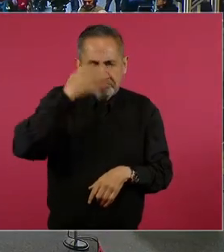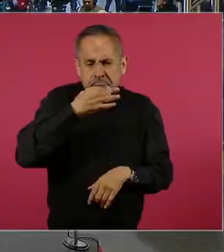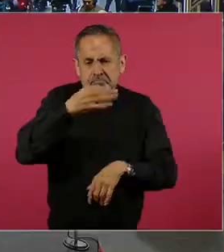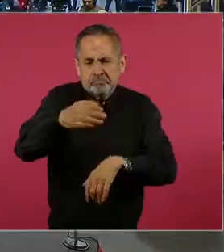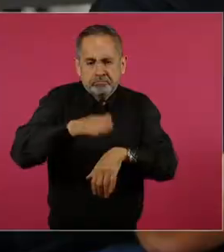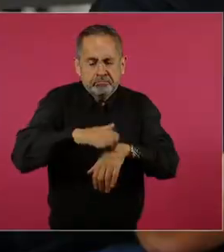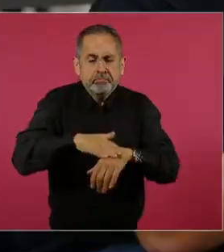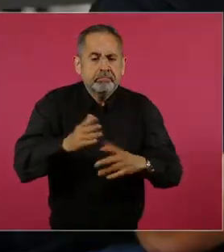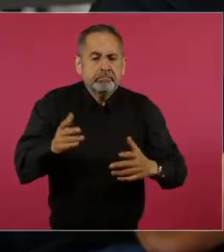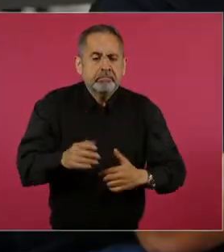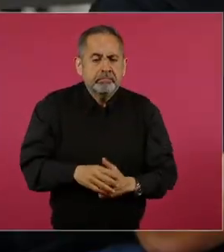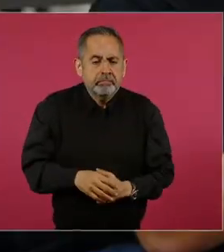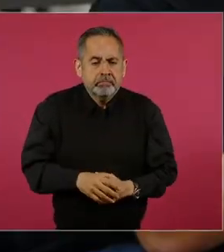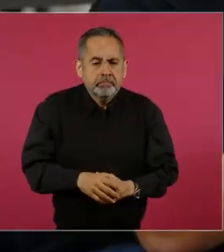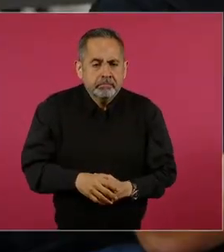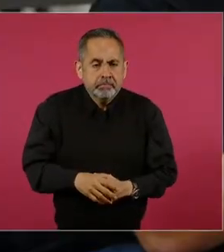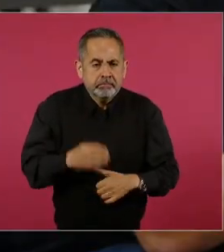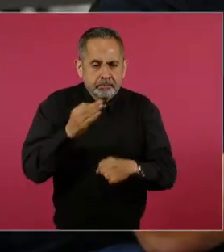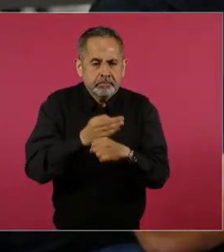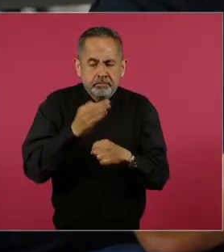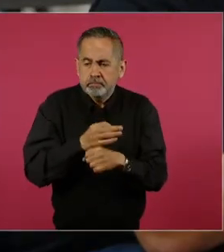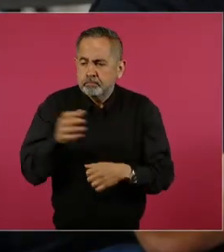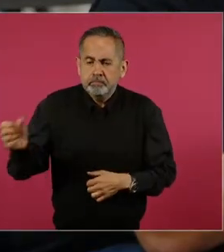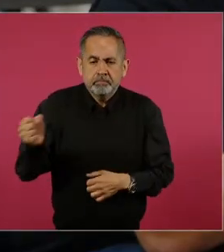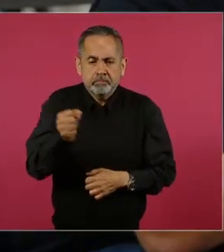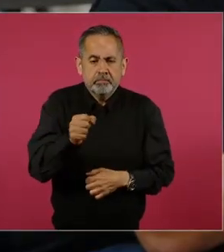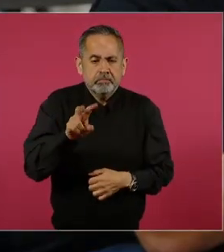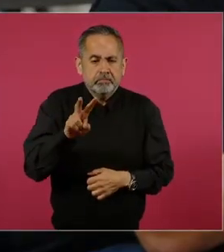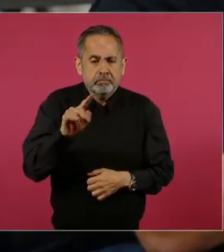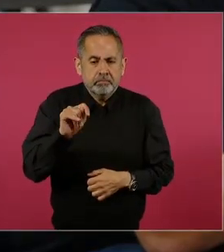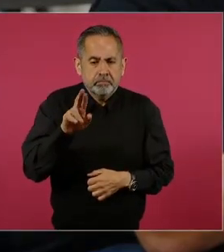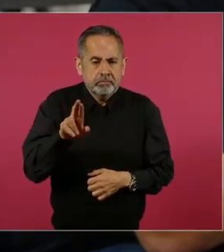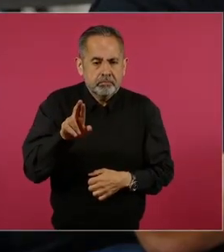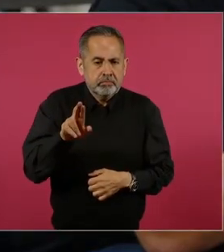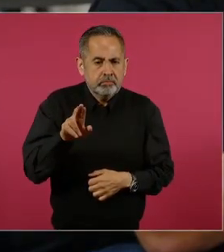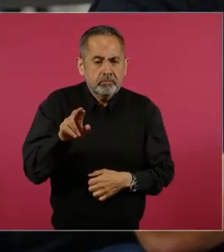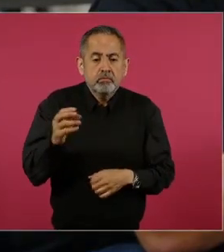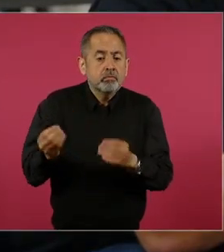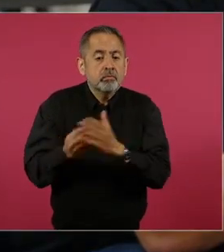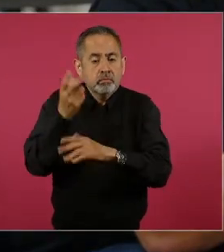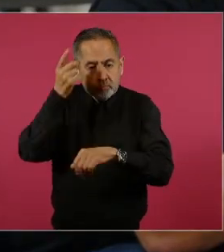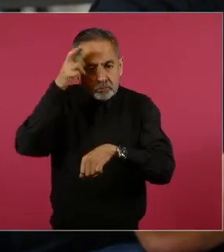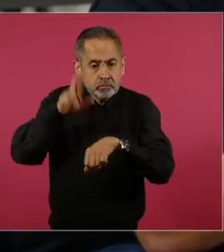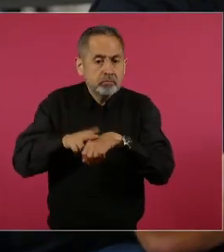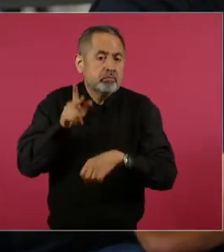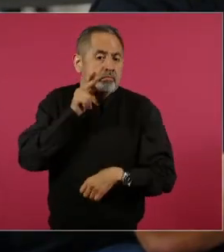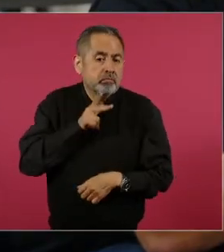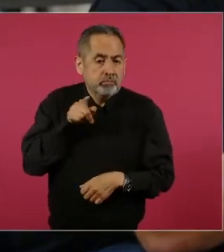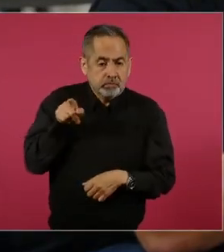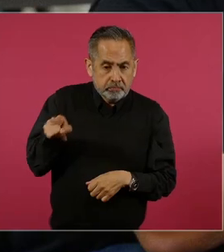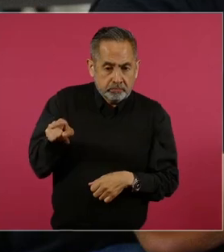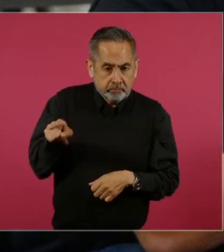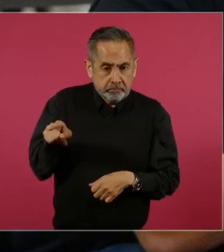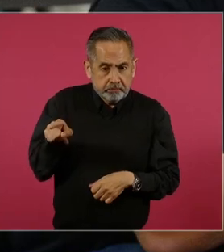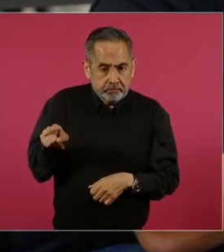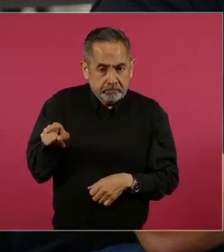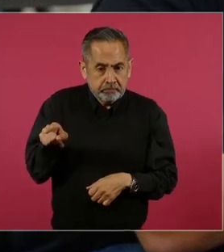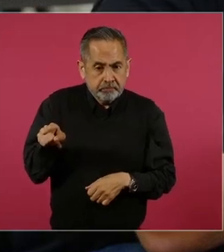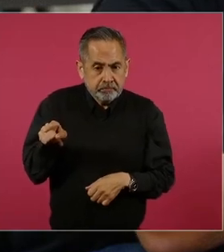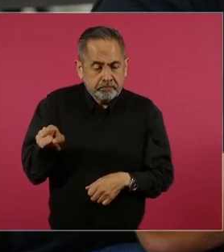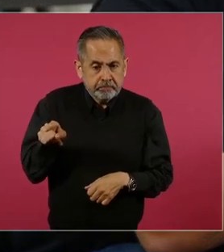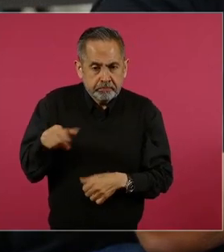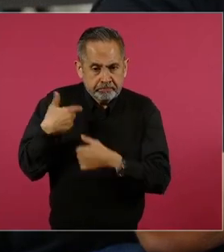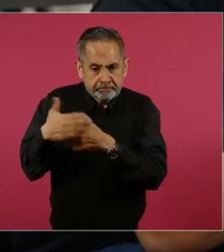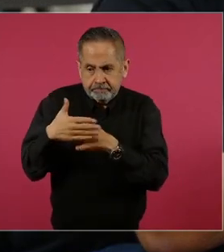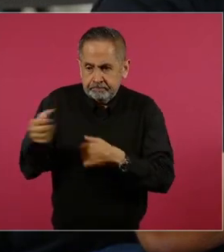señor presidente, pues bueno, pues ahorita con el nombramiento de Víctor Rodríguez Padilla como nuevo director de Pemex en este proceso